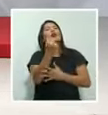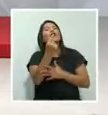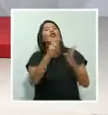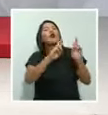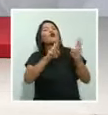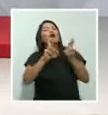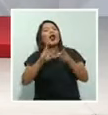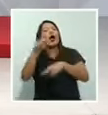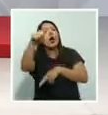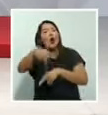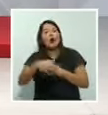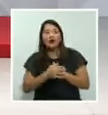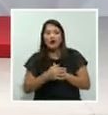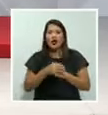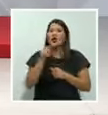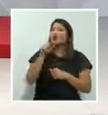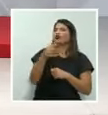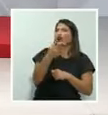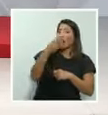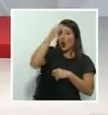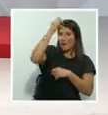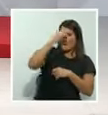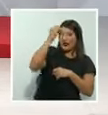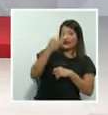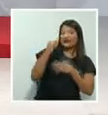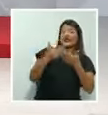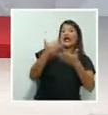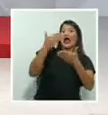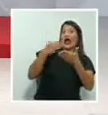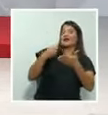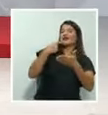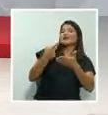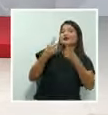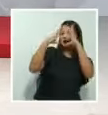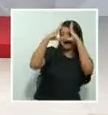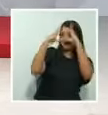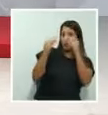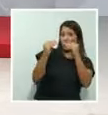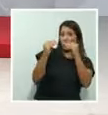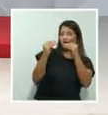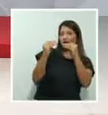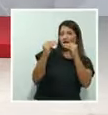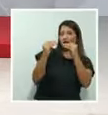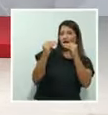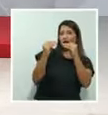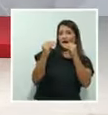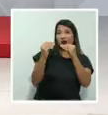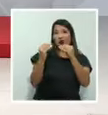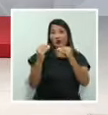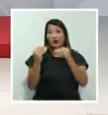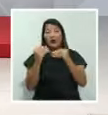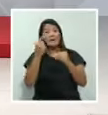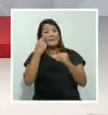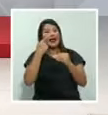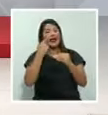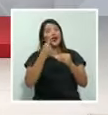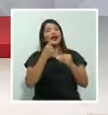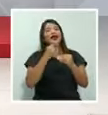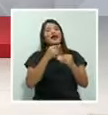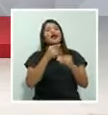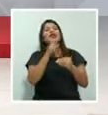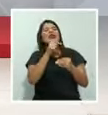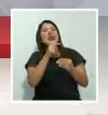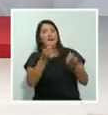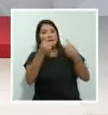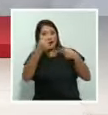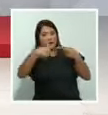regalamos el día de hoy? ¿Qué le parece, Meli, si antes de dar ese dato vamos más bien a los participantes. Claro, ¿verdad? Claro. Para saber con quiénes